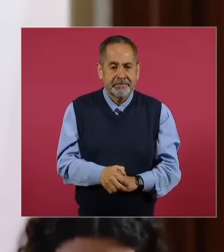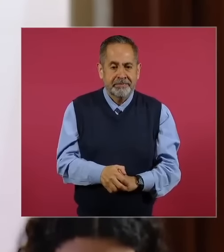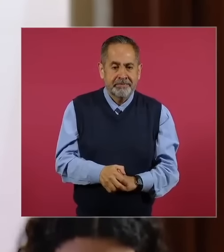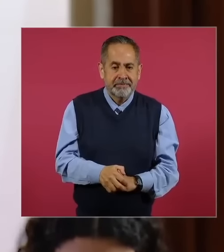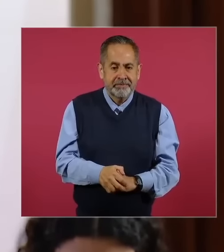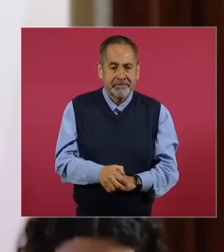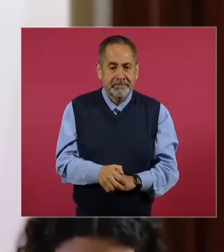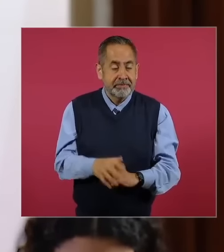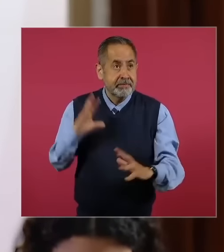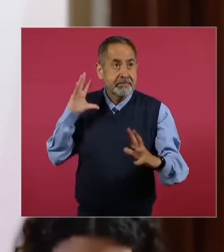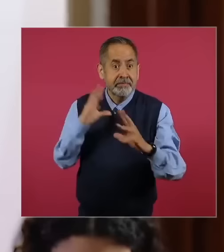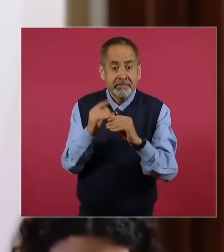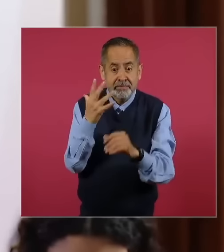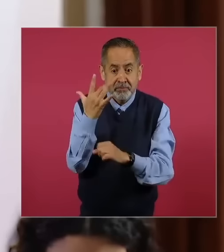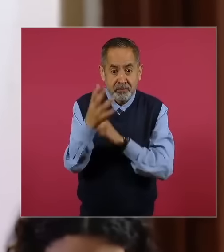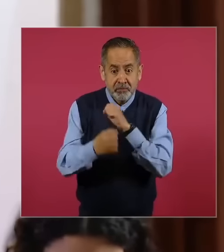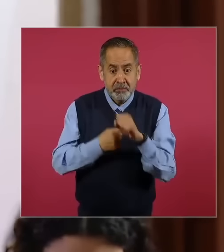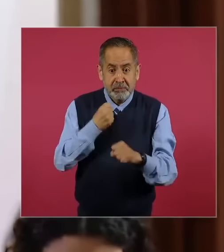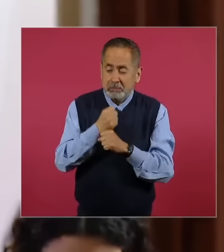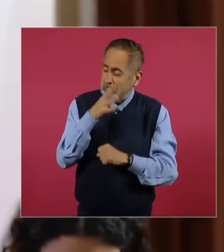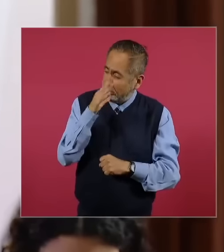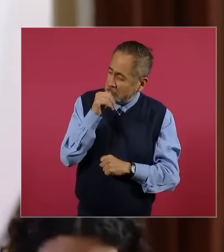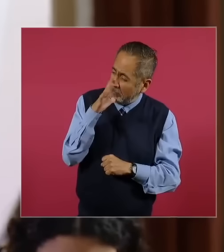más de 50 años.